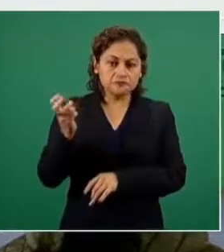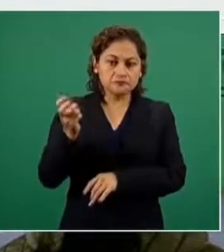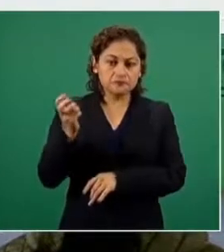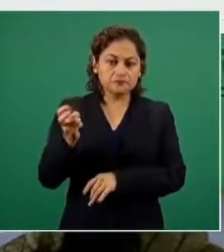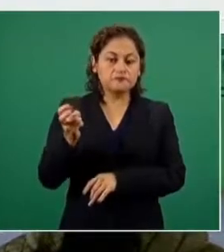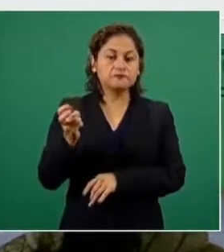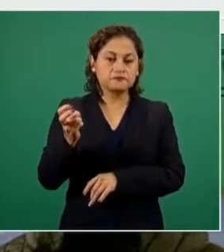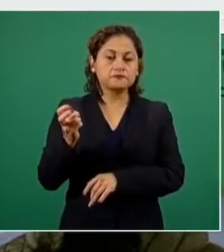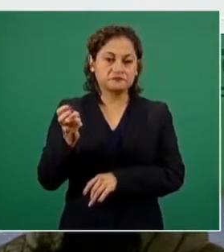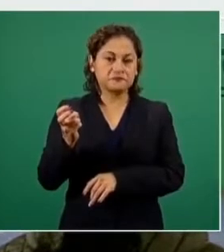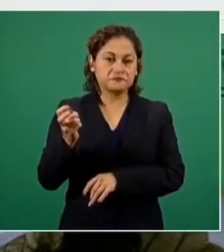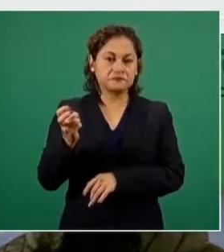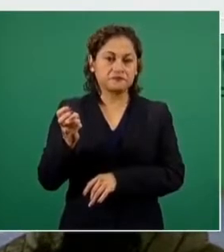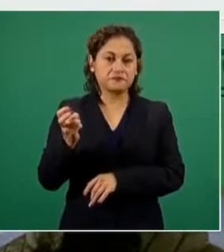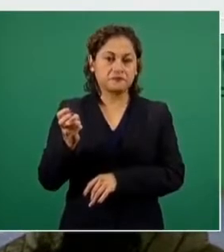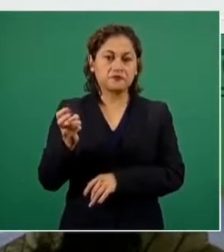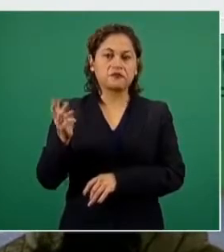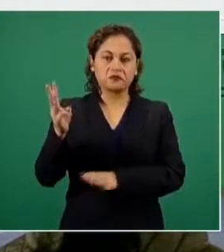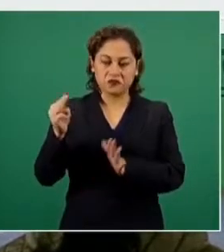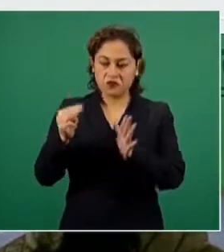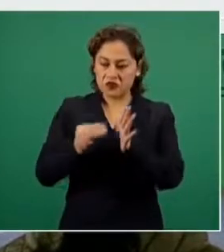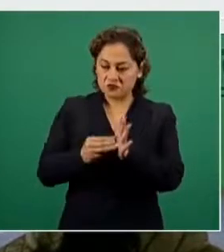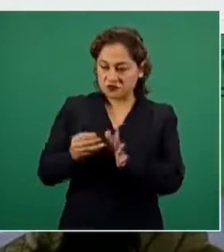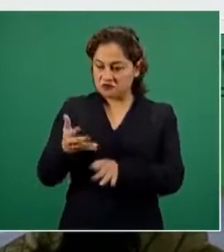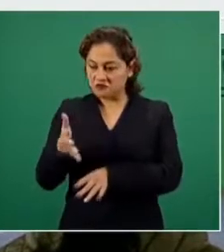alrededor de esta cantidad.